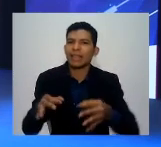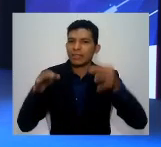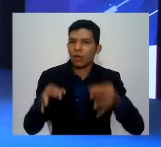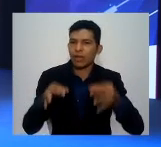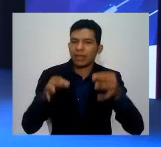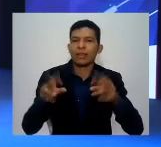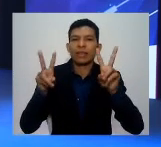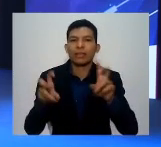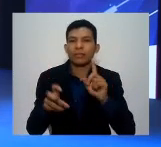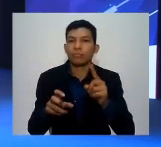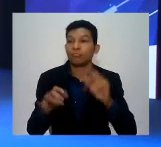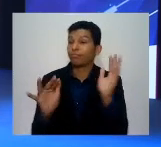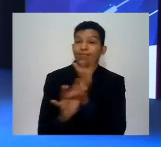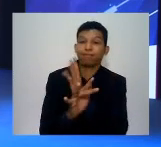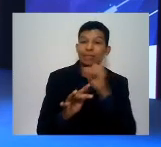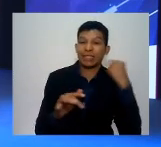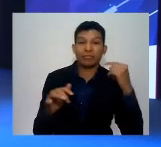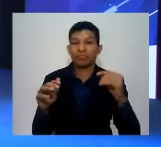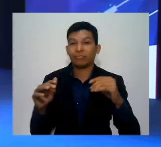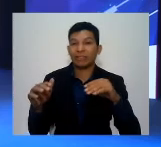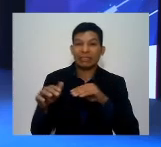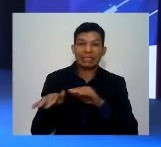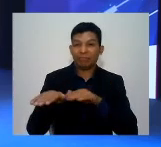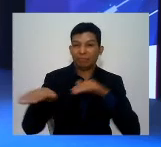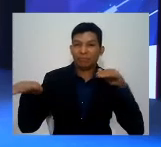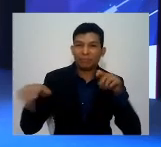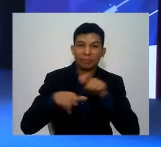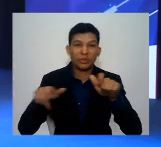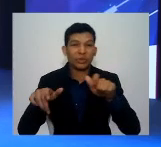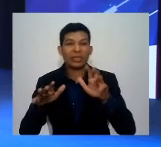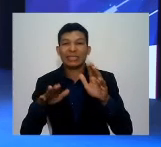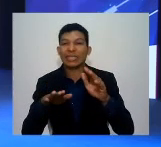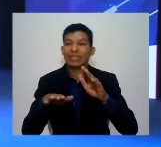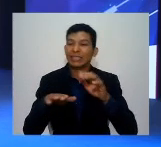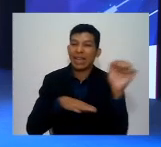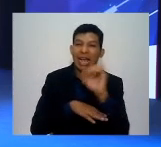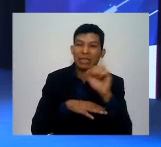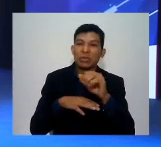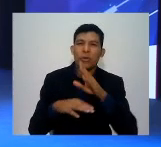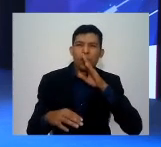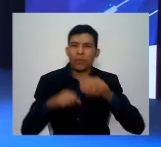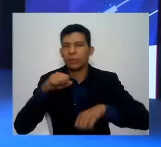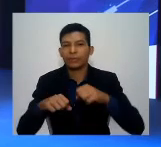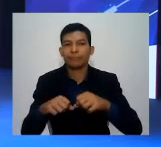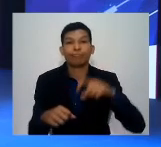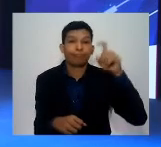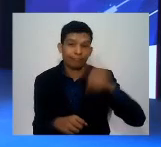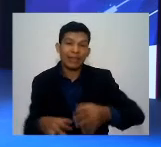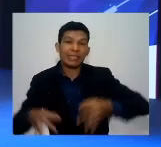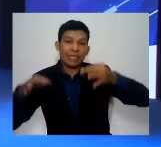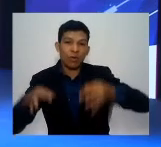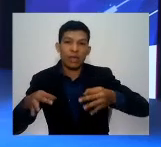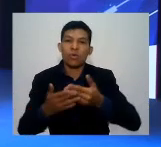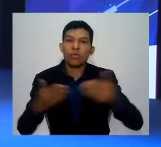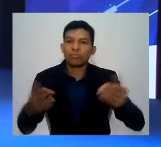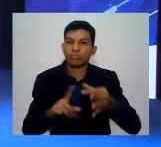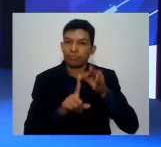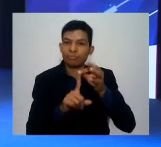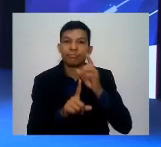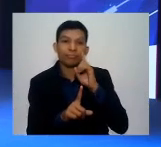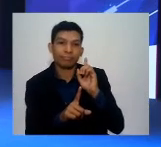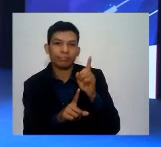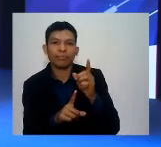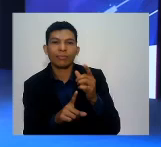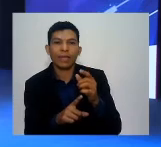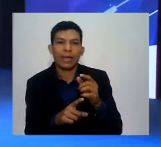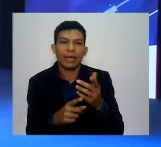muy flexibles, son muy elásticas, ¿listo? Las venas tienden a quedarse, cuando la sangre llega a ellas se quedan infladas, ¿listo? Ellas se